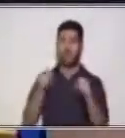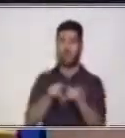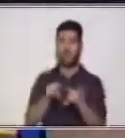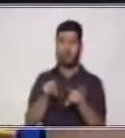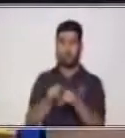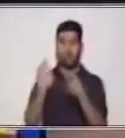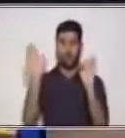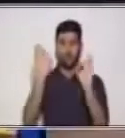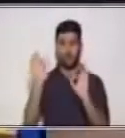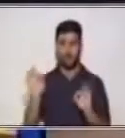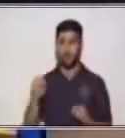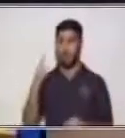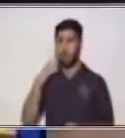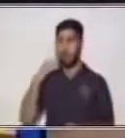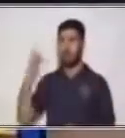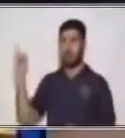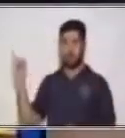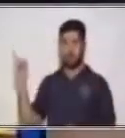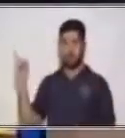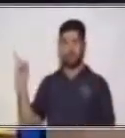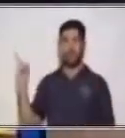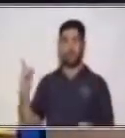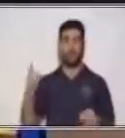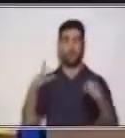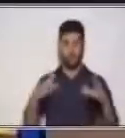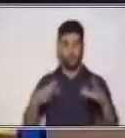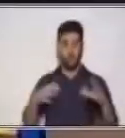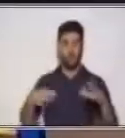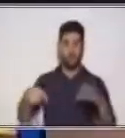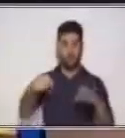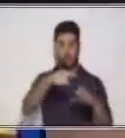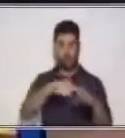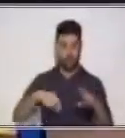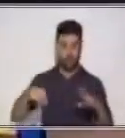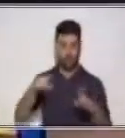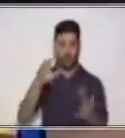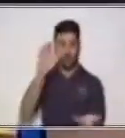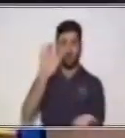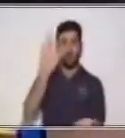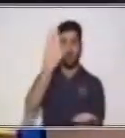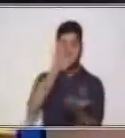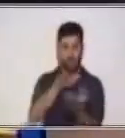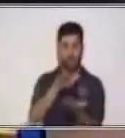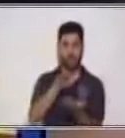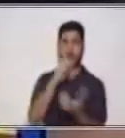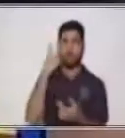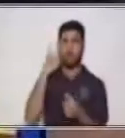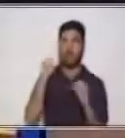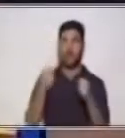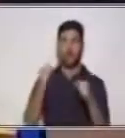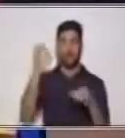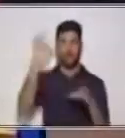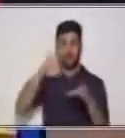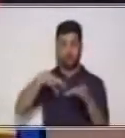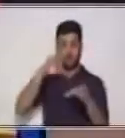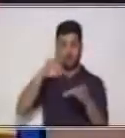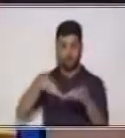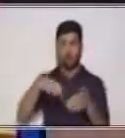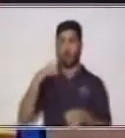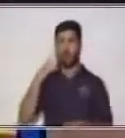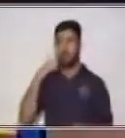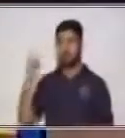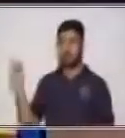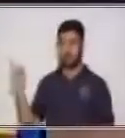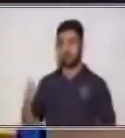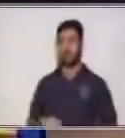Miren acá. La tira me va a servir para poder realizar la alcancía. Utilizo mi silicón.